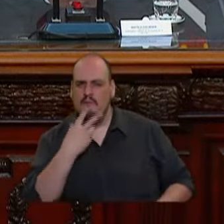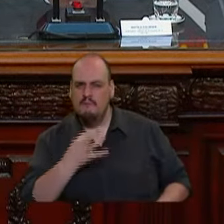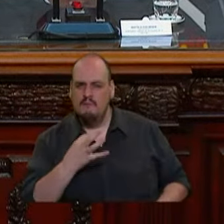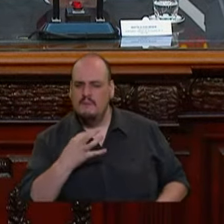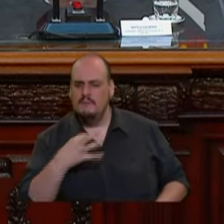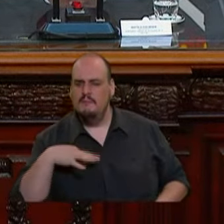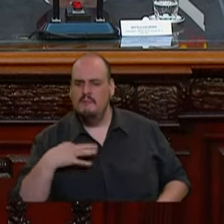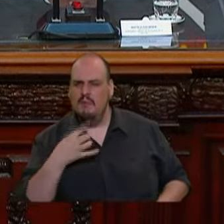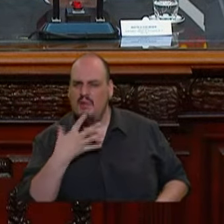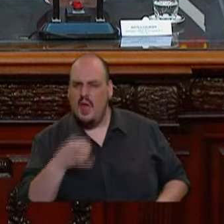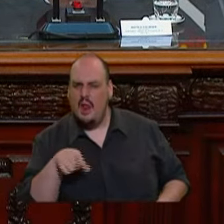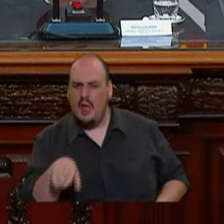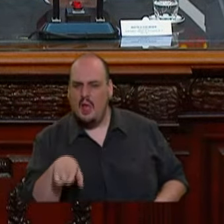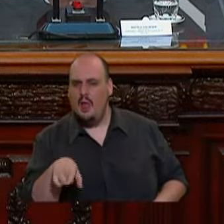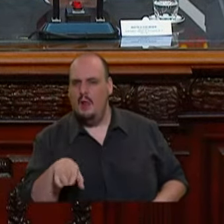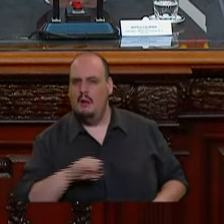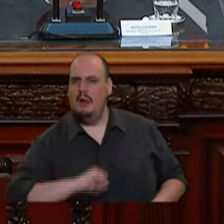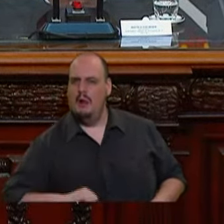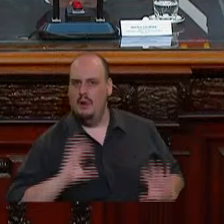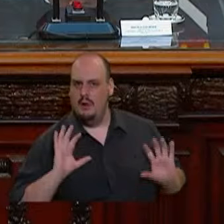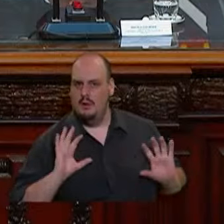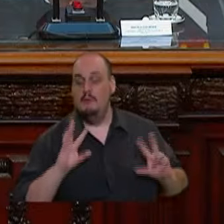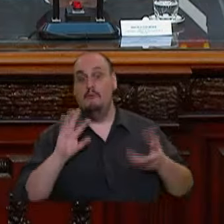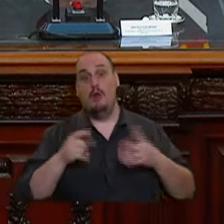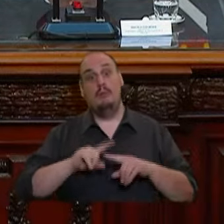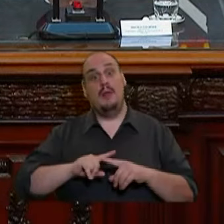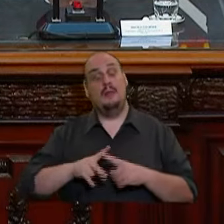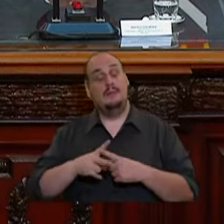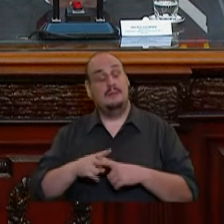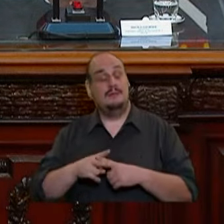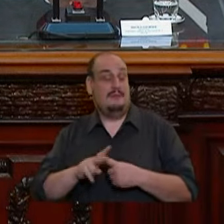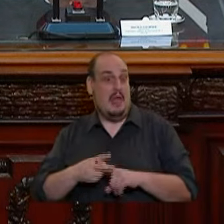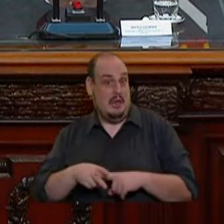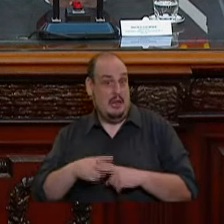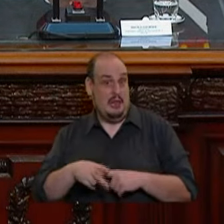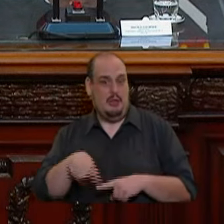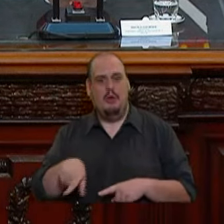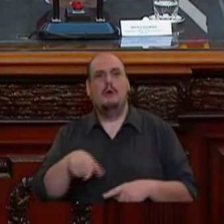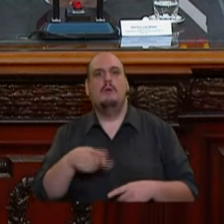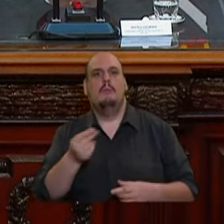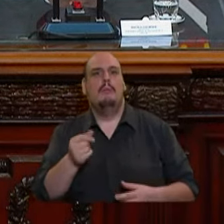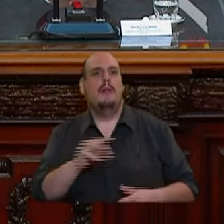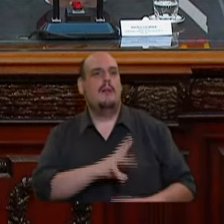ocurre, defaultea. En términos técnicos, eso ocurre cuando se roban la